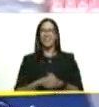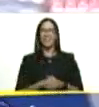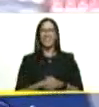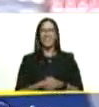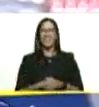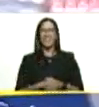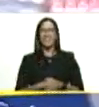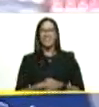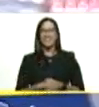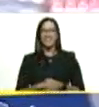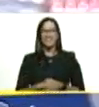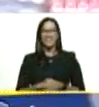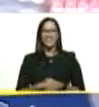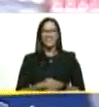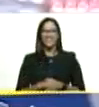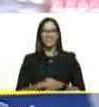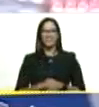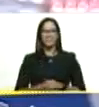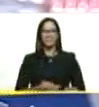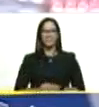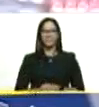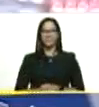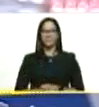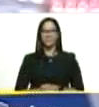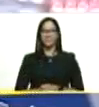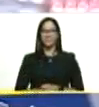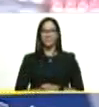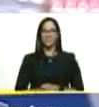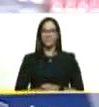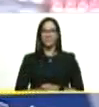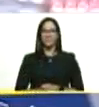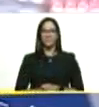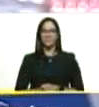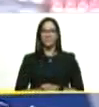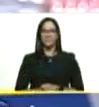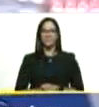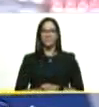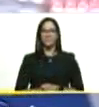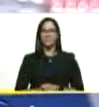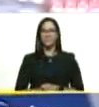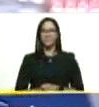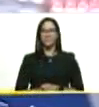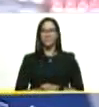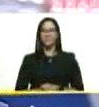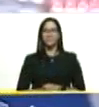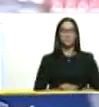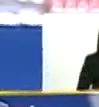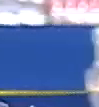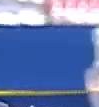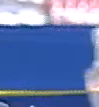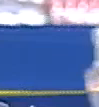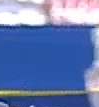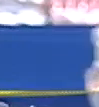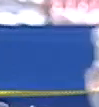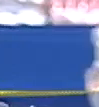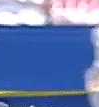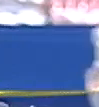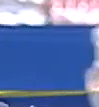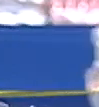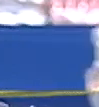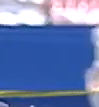Saludos, hermano presidente Nicolás Maduro. Nos encontramos acá en San Fernando de Apure, en la sede del Ministerio